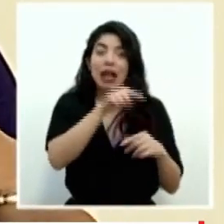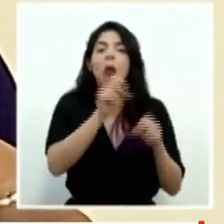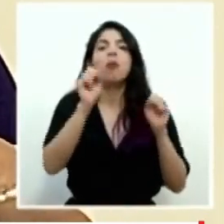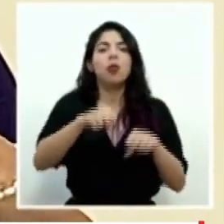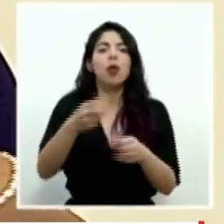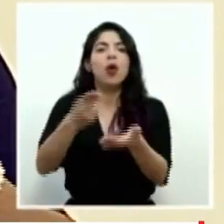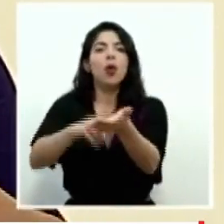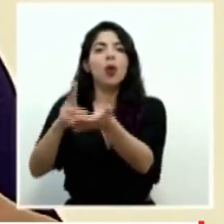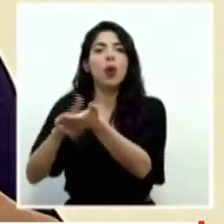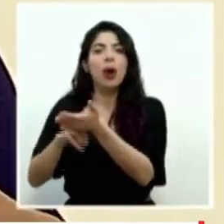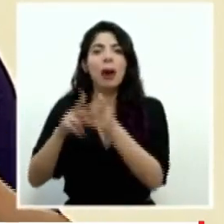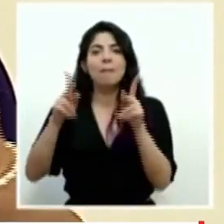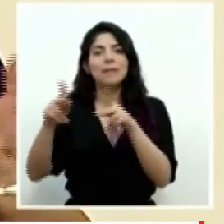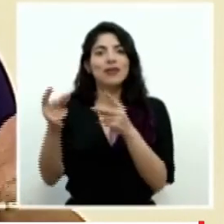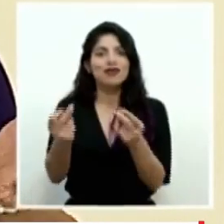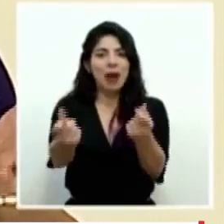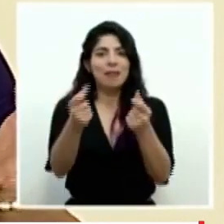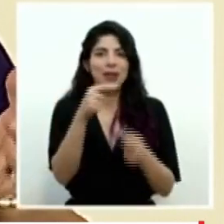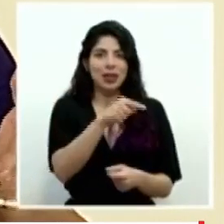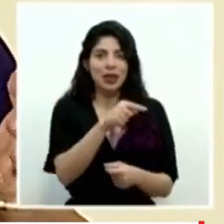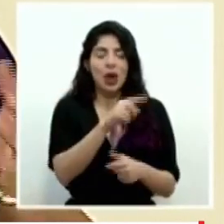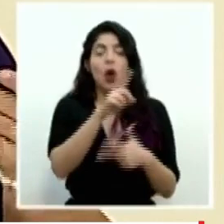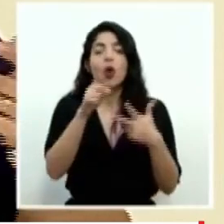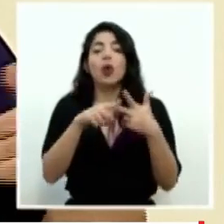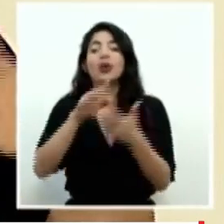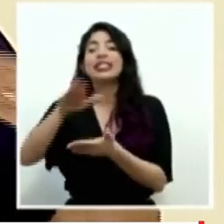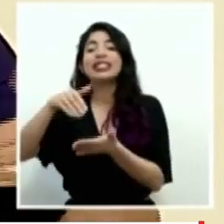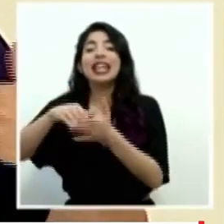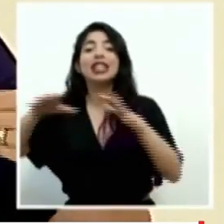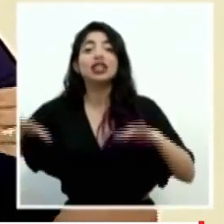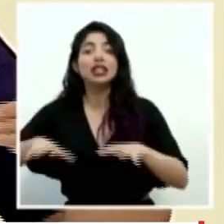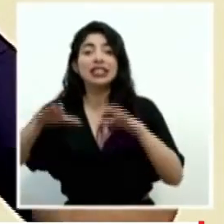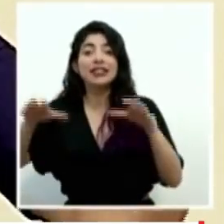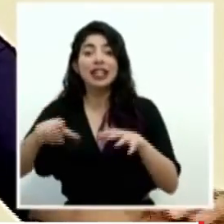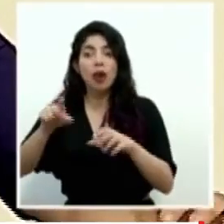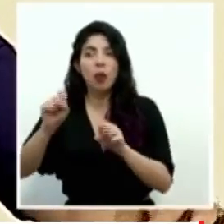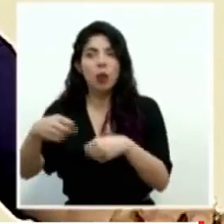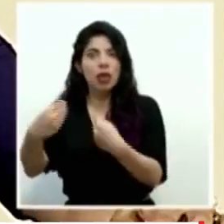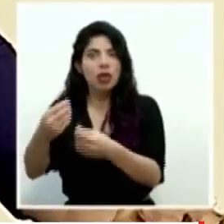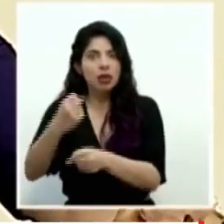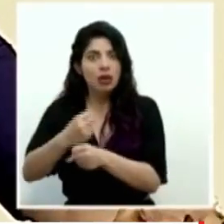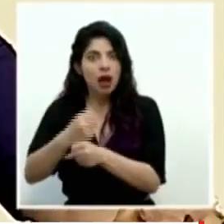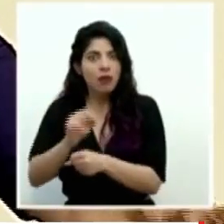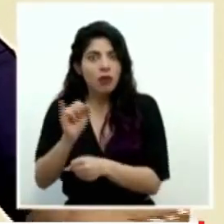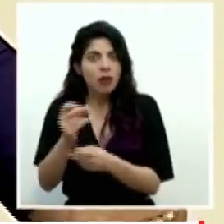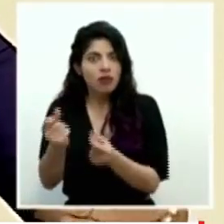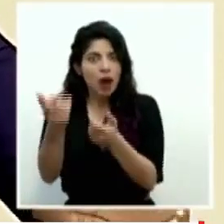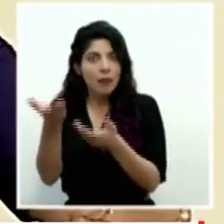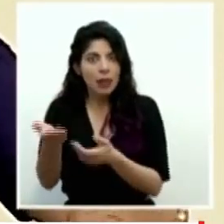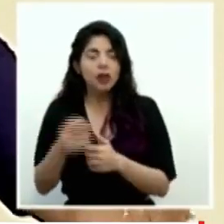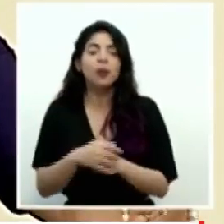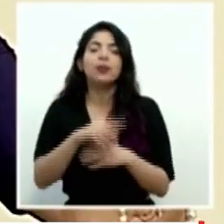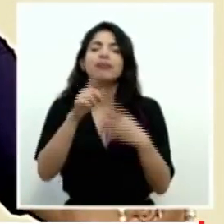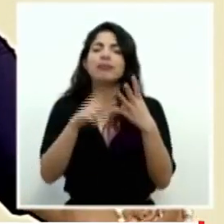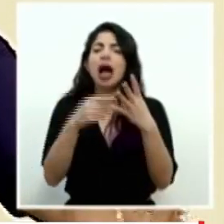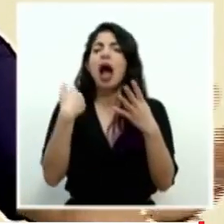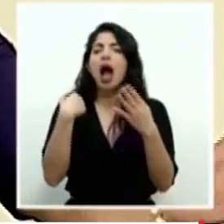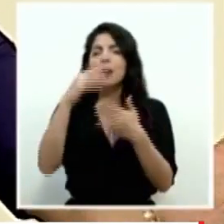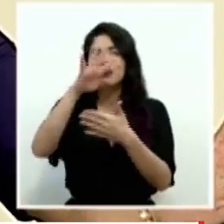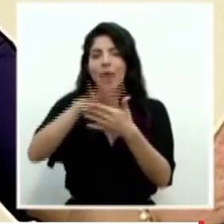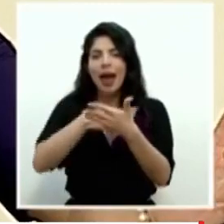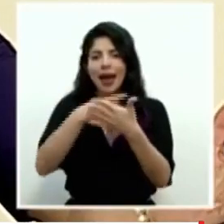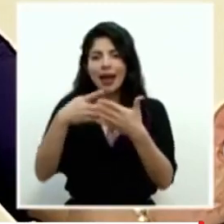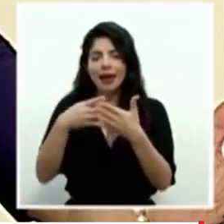puede contratarse gente de manera más rápida, o los centros cívicos que también pueden generar empleo de manera más rápida. Y hay una agenda